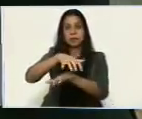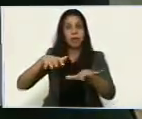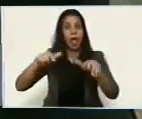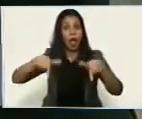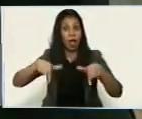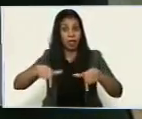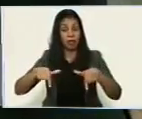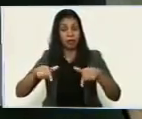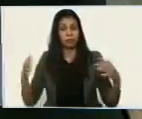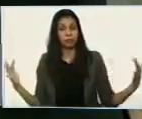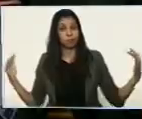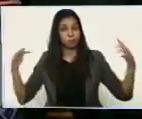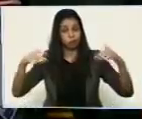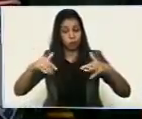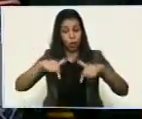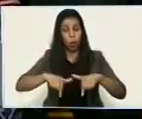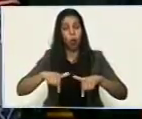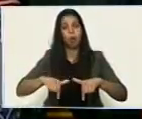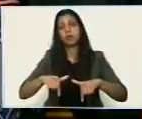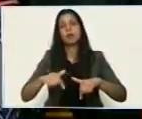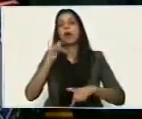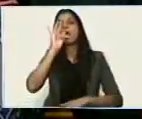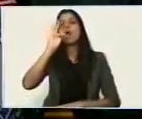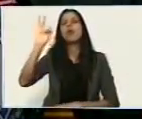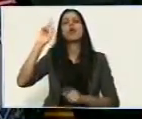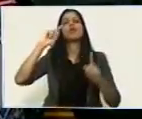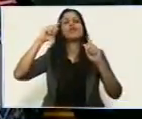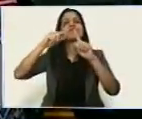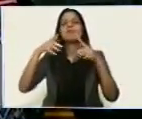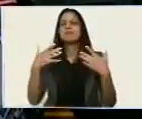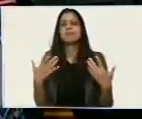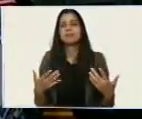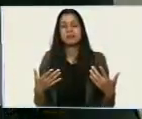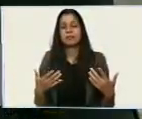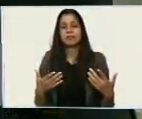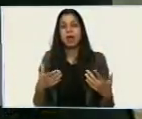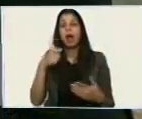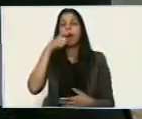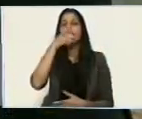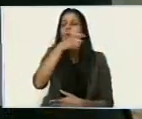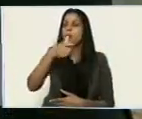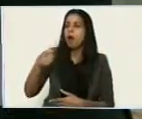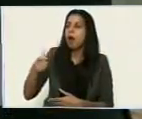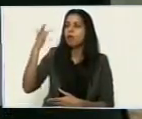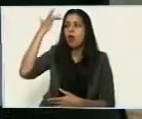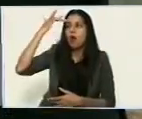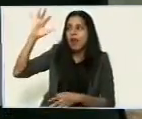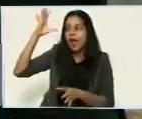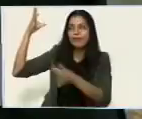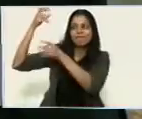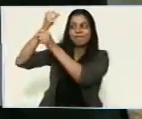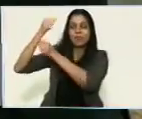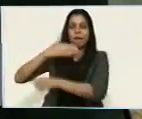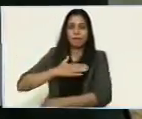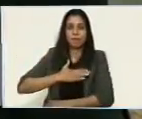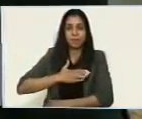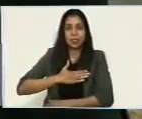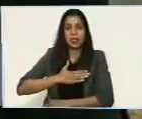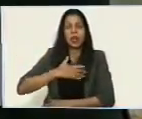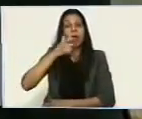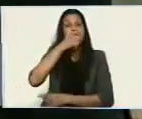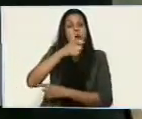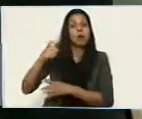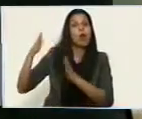nos acompañan, juro por un pueblo que cree, que sueña, un pueblo que tiene